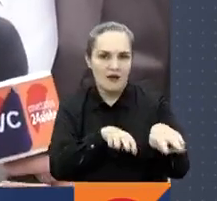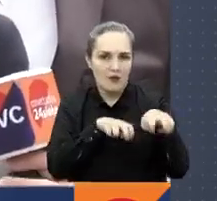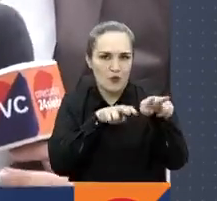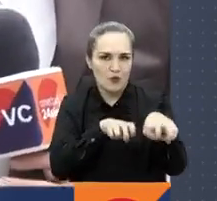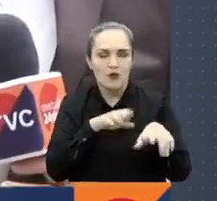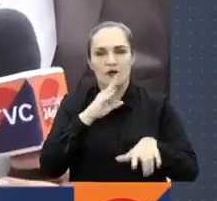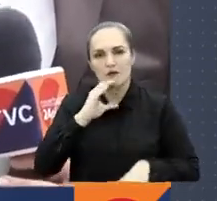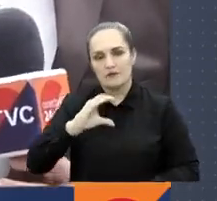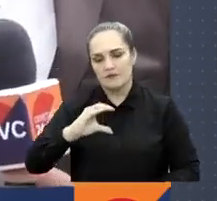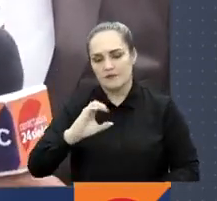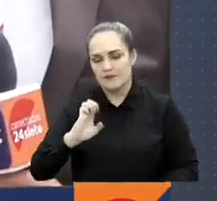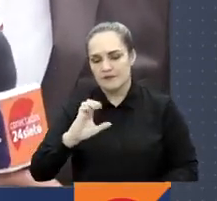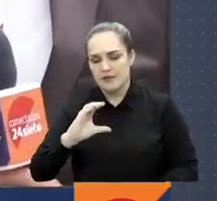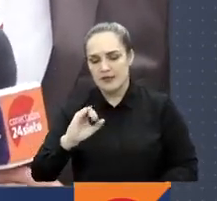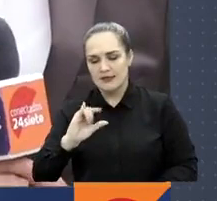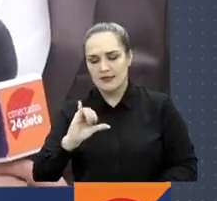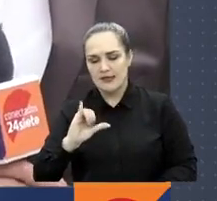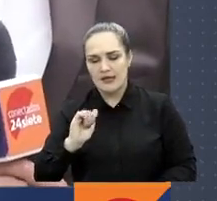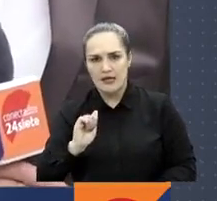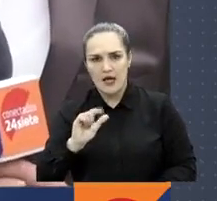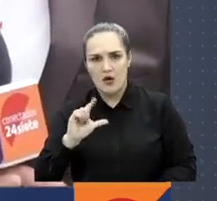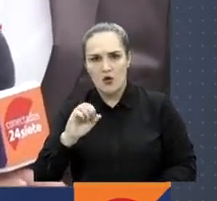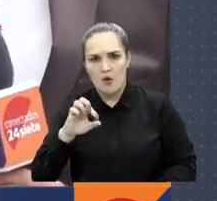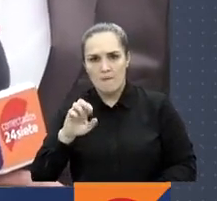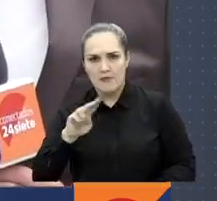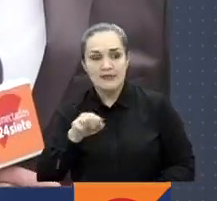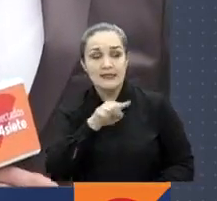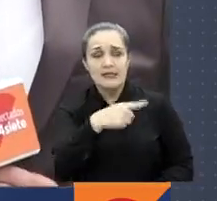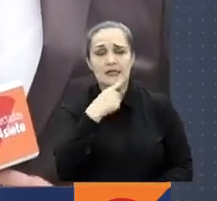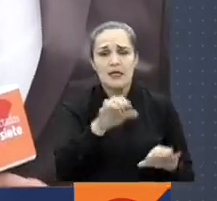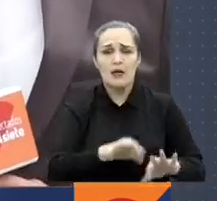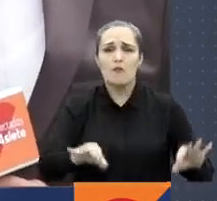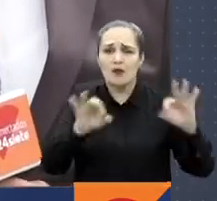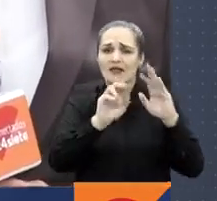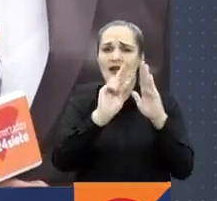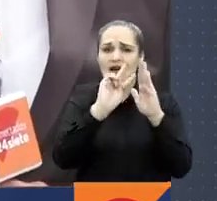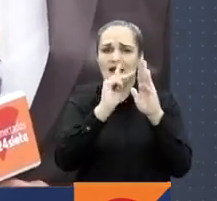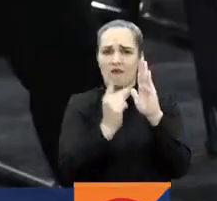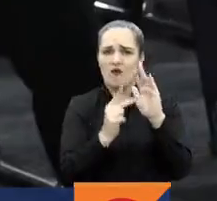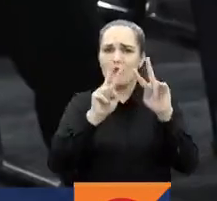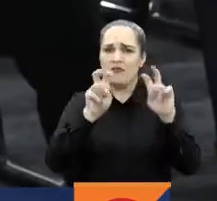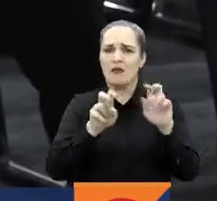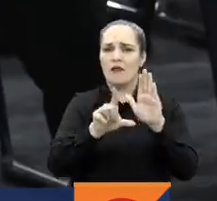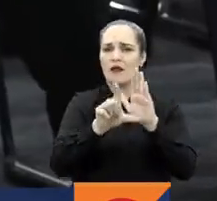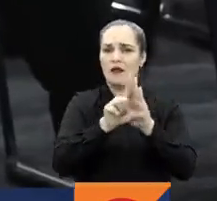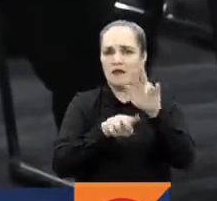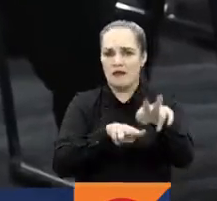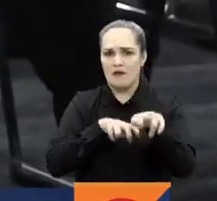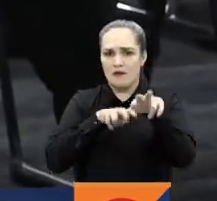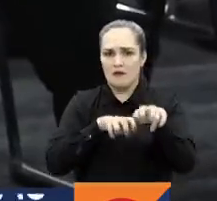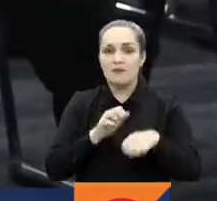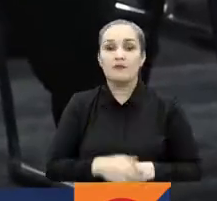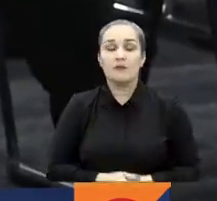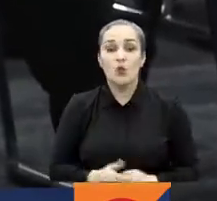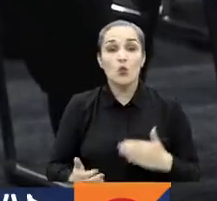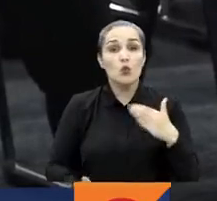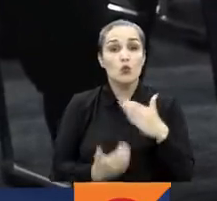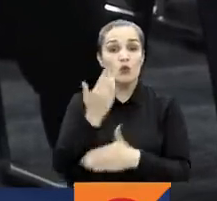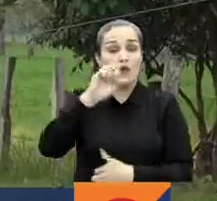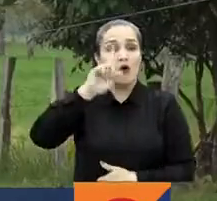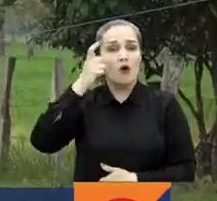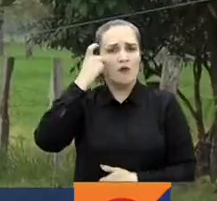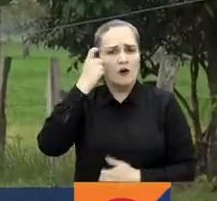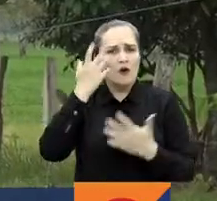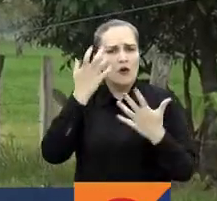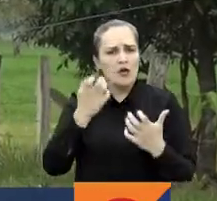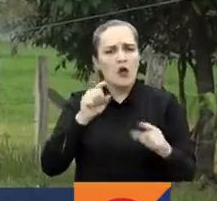el país de hacer una reforma agraria en la nación. A continuación, más detalles. Y la propuesta del nuevo gobierno sería